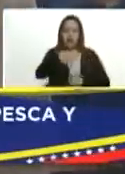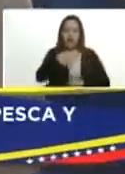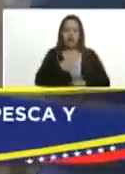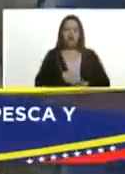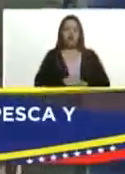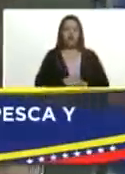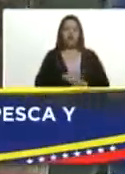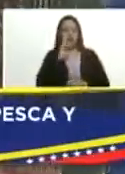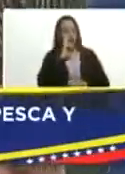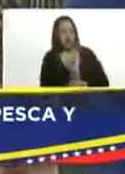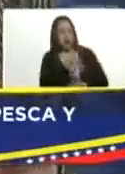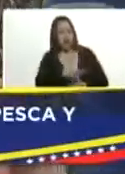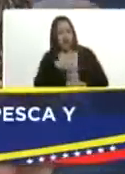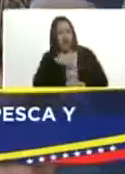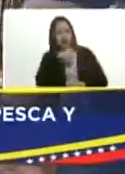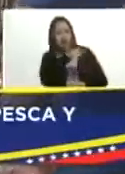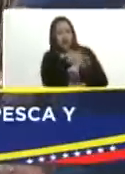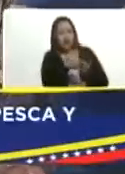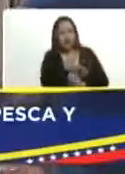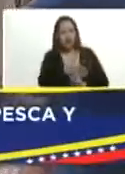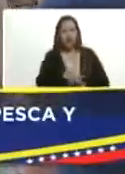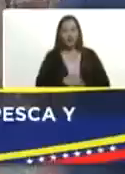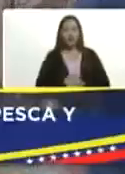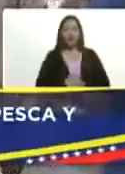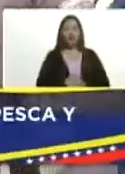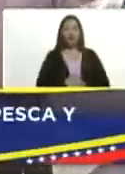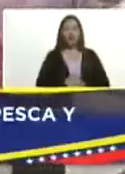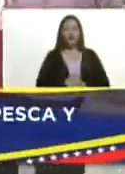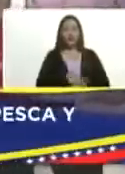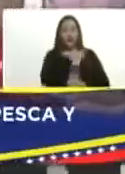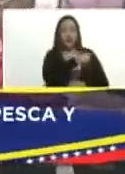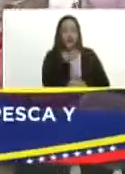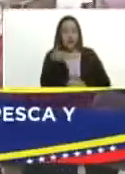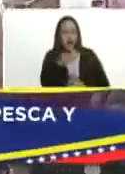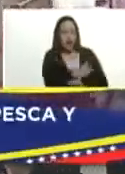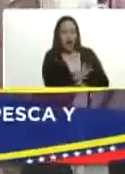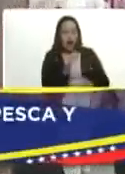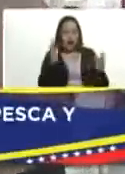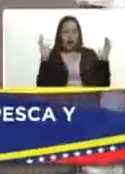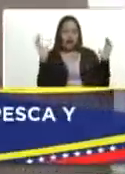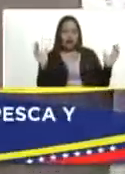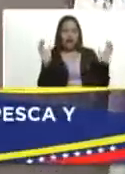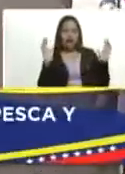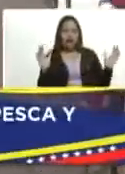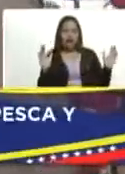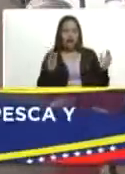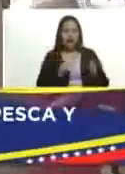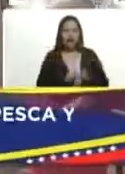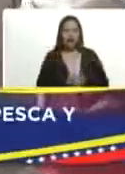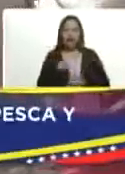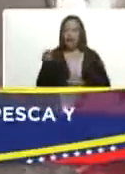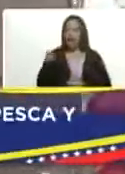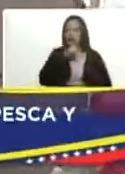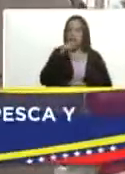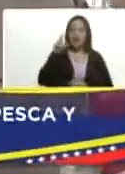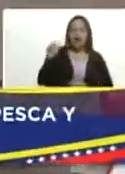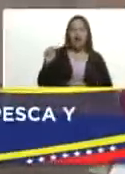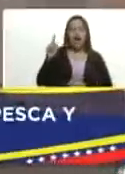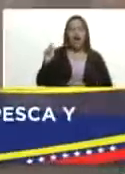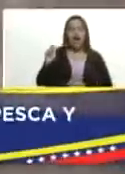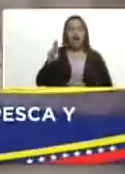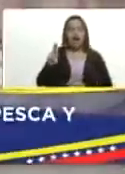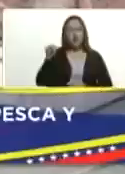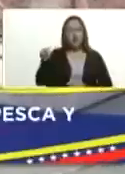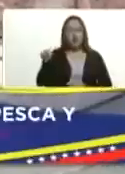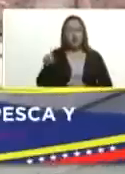veo algo. ¿Qué será esto? Mira este pescadote, Dios mío. Ah, eso es un atún aleta. Aquí marina. Estamos, mira, yo quiero